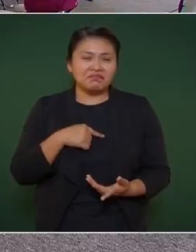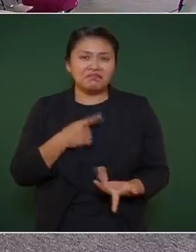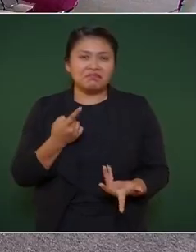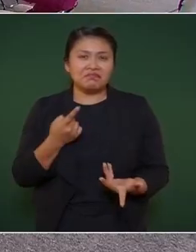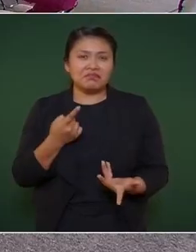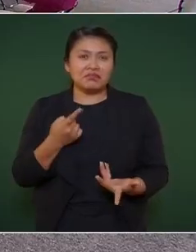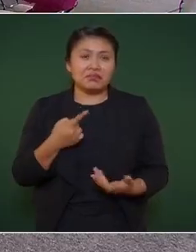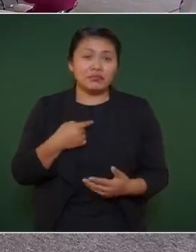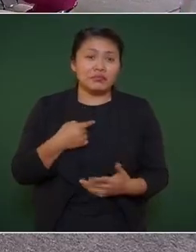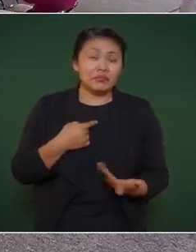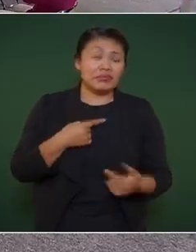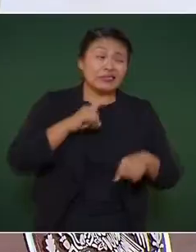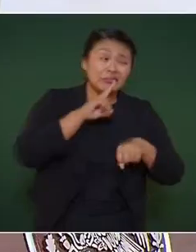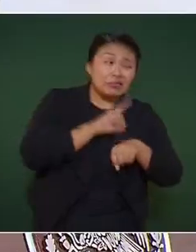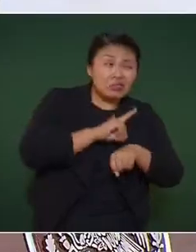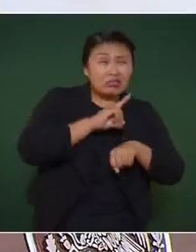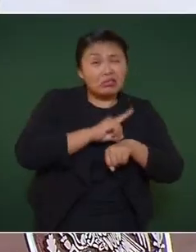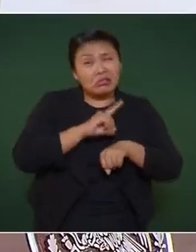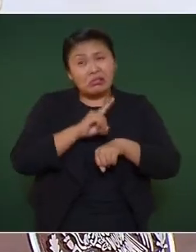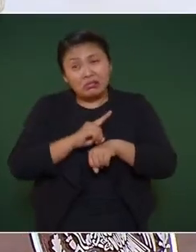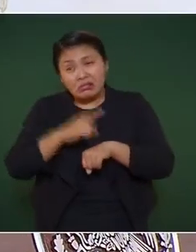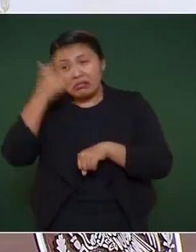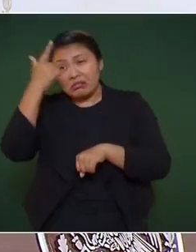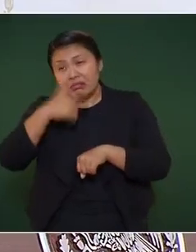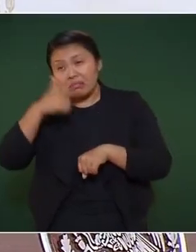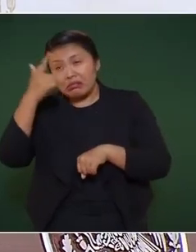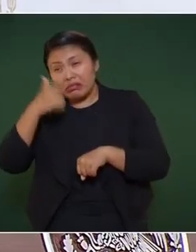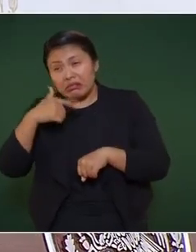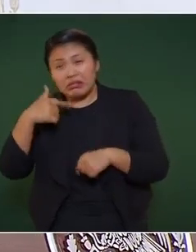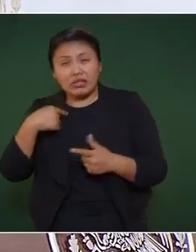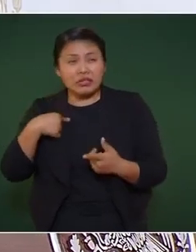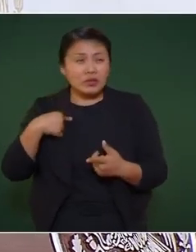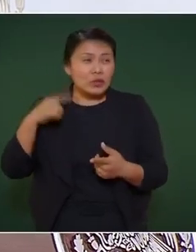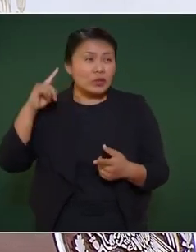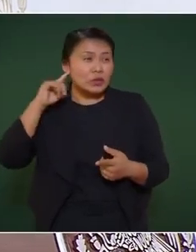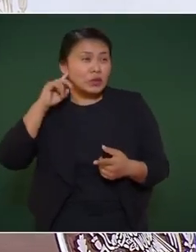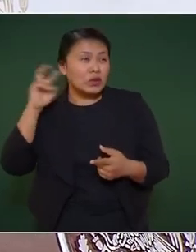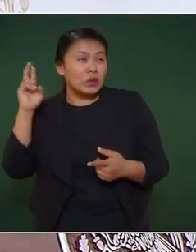todas las noches, día y noche, las ambulancias